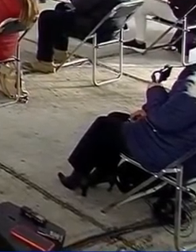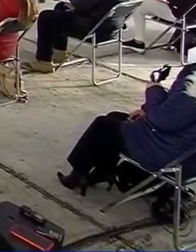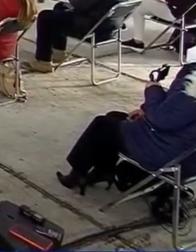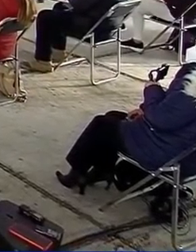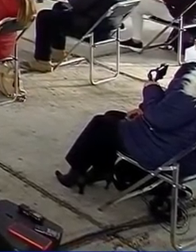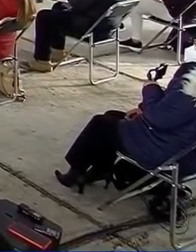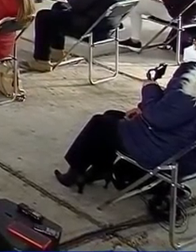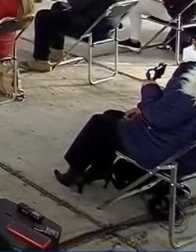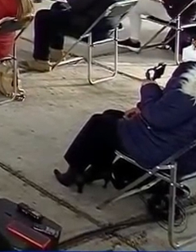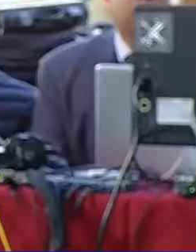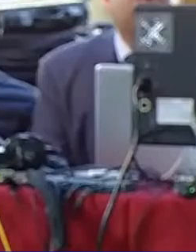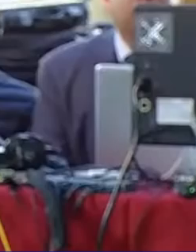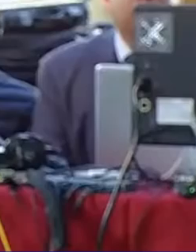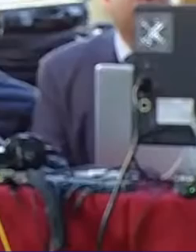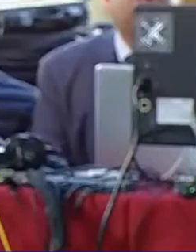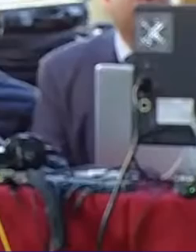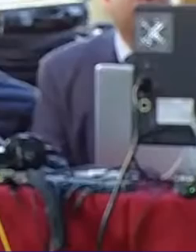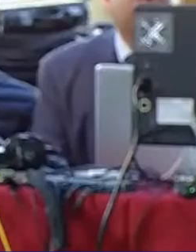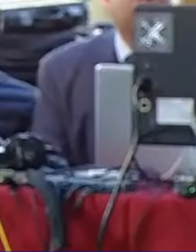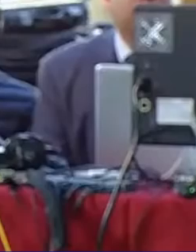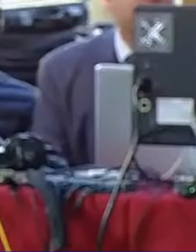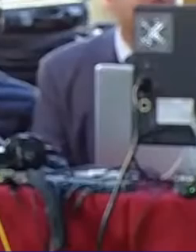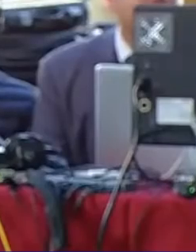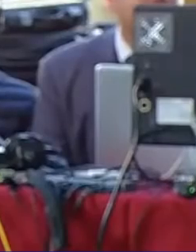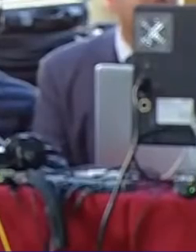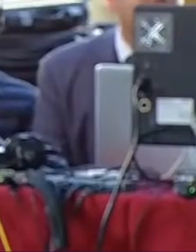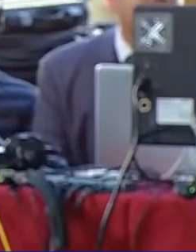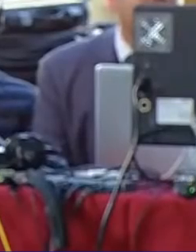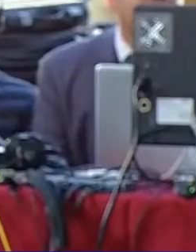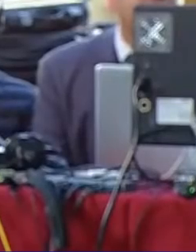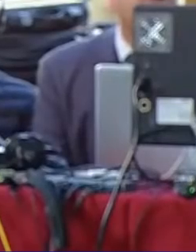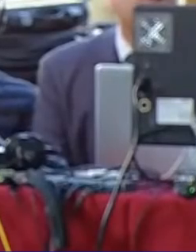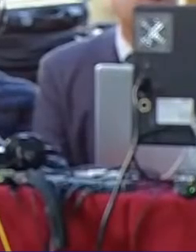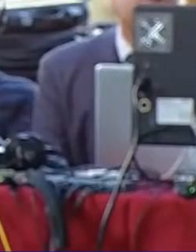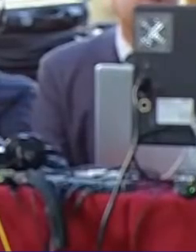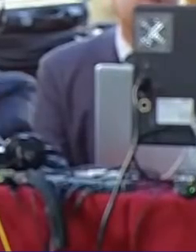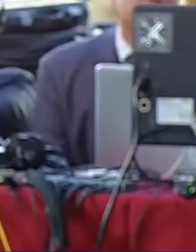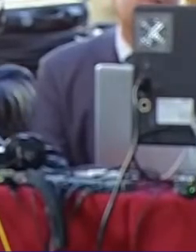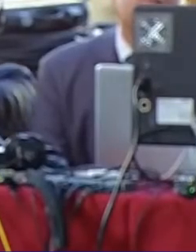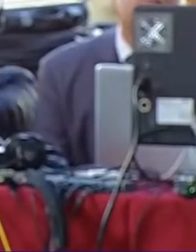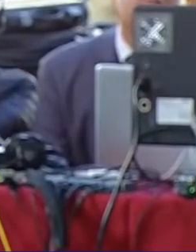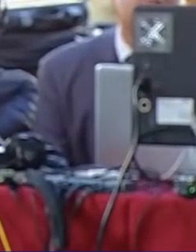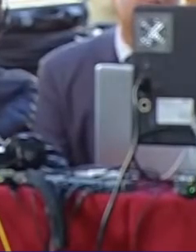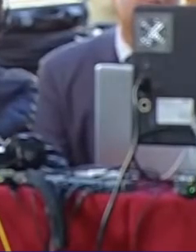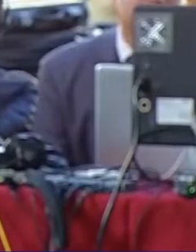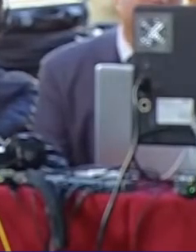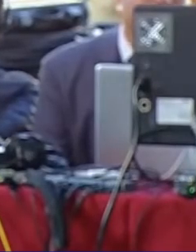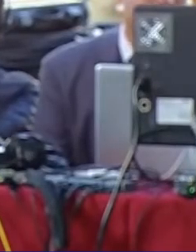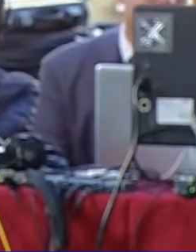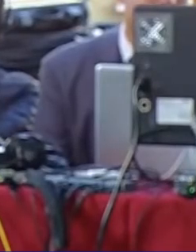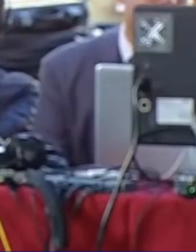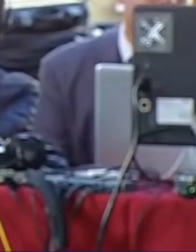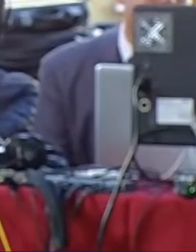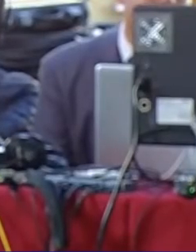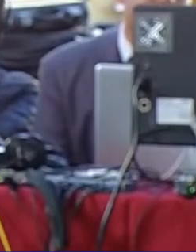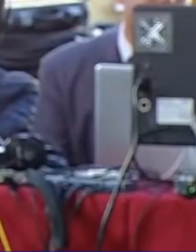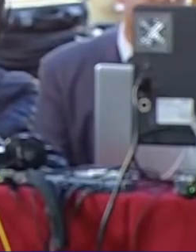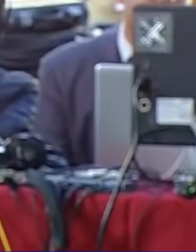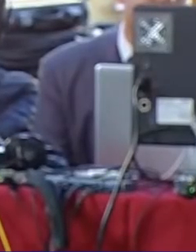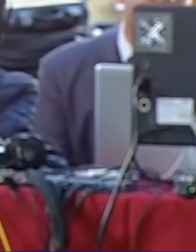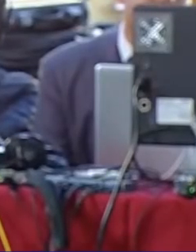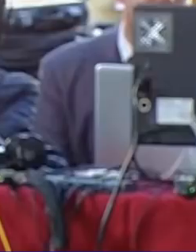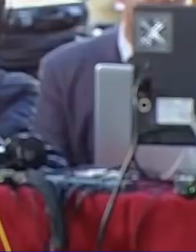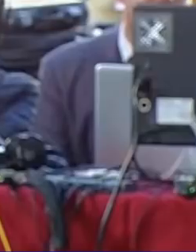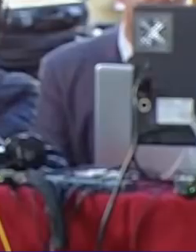razón. Es necesaria una reforma eléctrica, dice. Eso significaría pues el respaldo, el beneplácito del gobierno de Estados Unidos hacia la